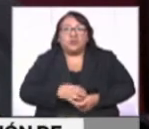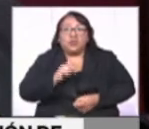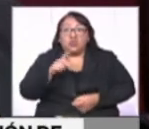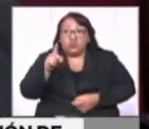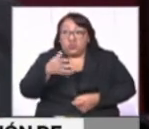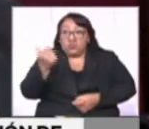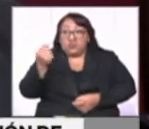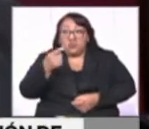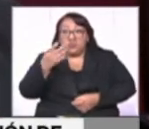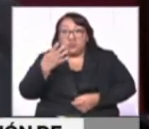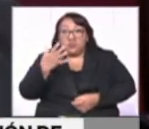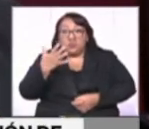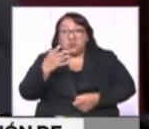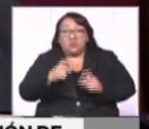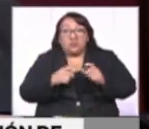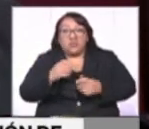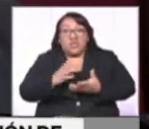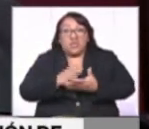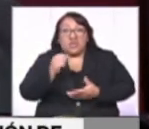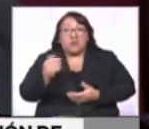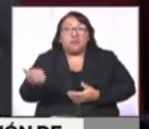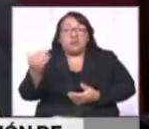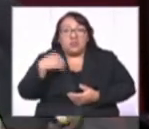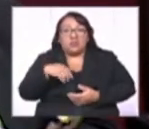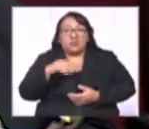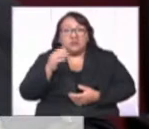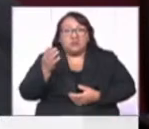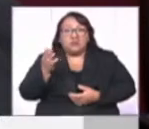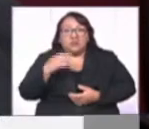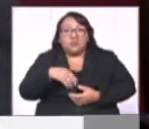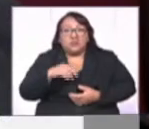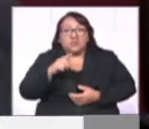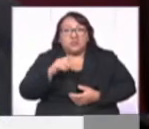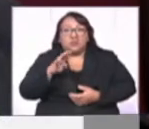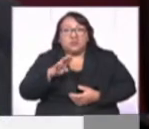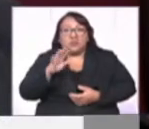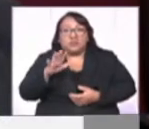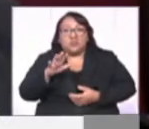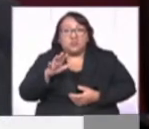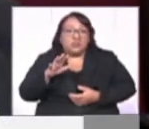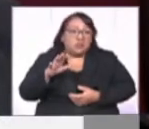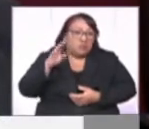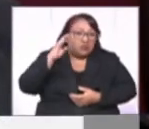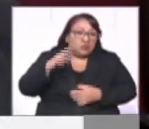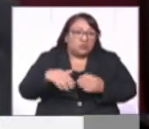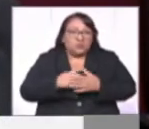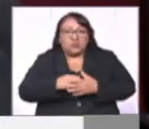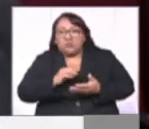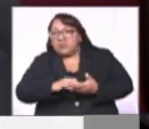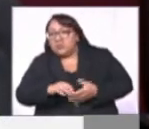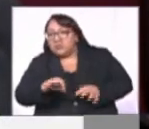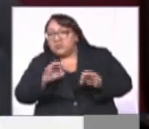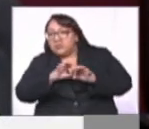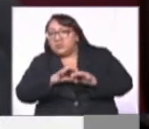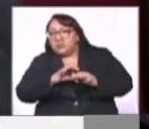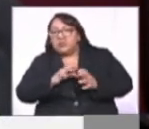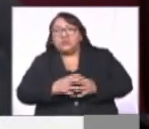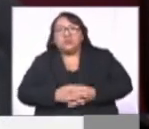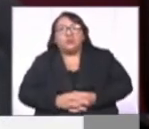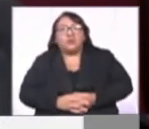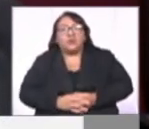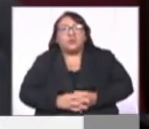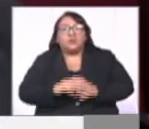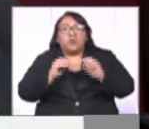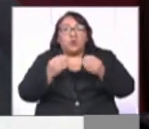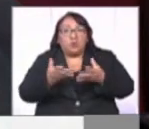lleva 145 iqueños, le da a ICA 145 policías con más experiencia, porque son jóvenes. Sin